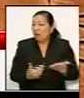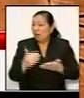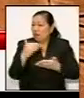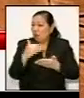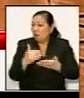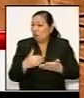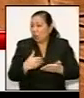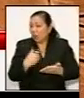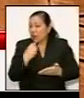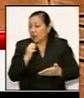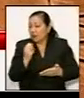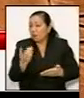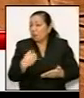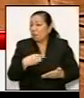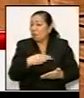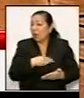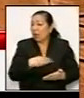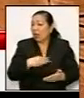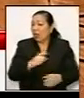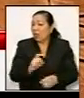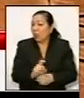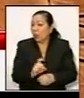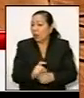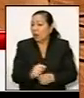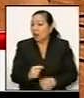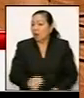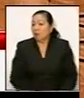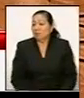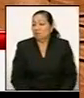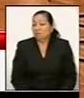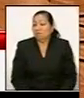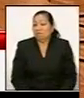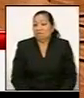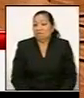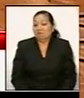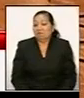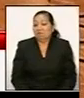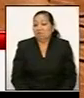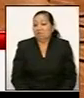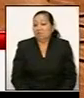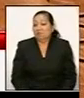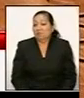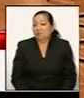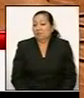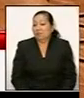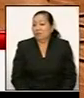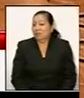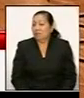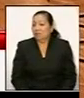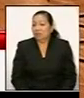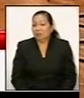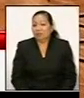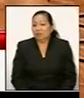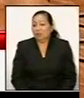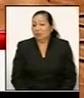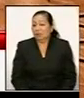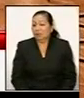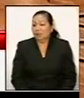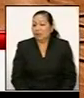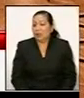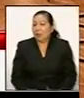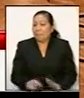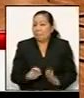nosotros no podemos solicitar el ministerio de educación buenos como se llame el